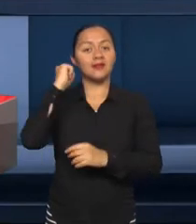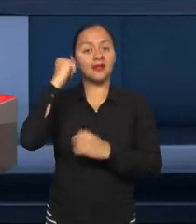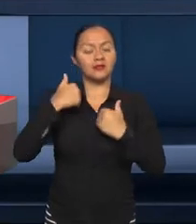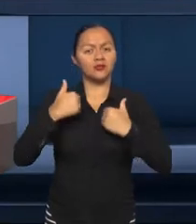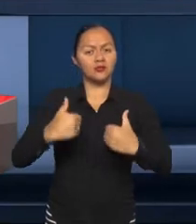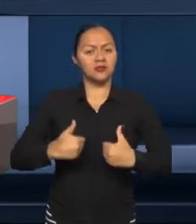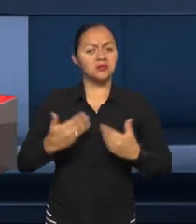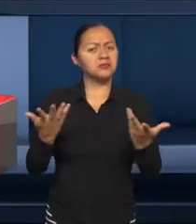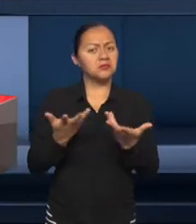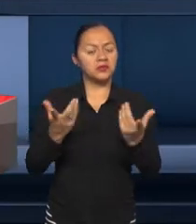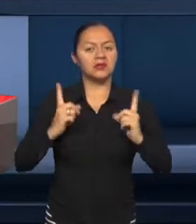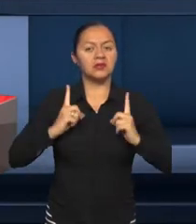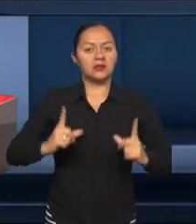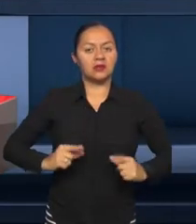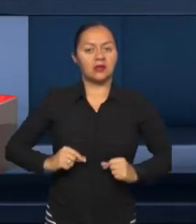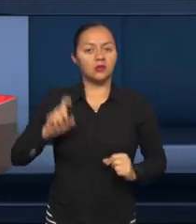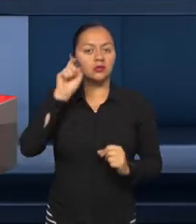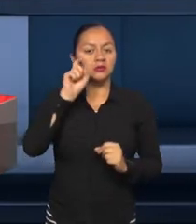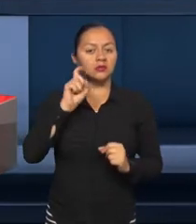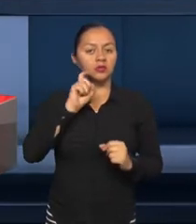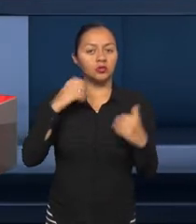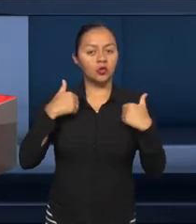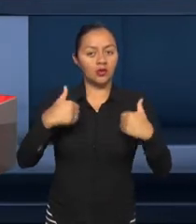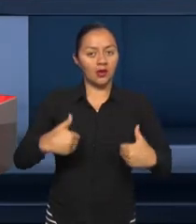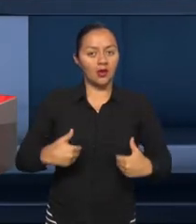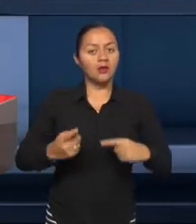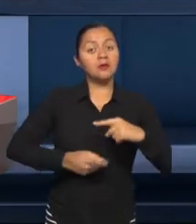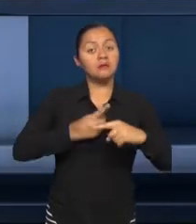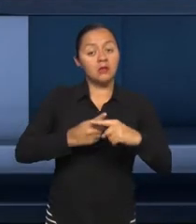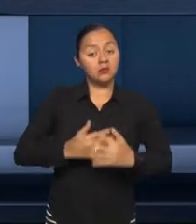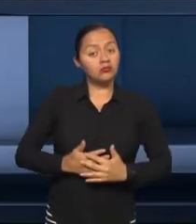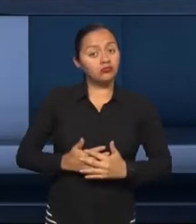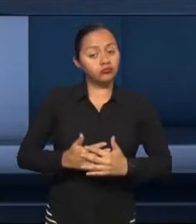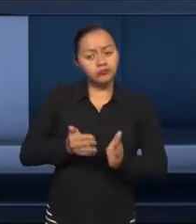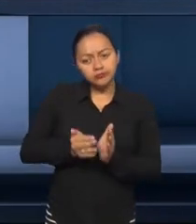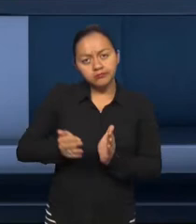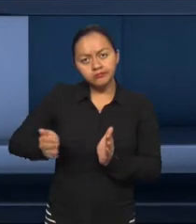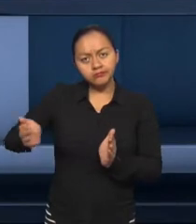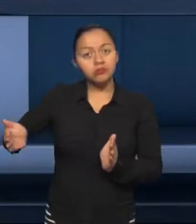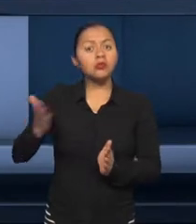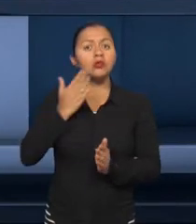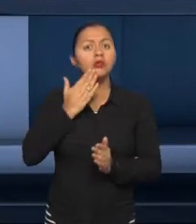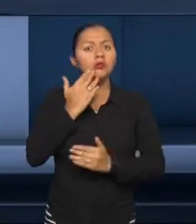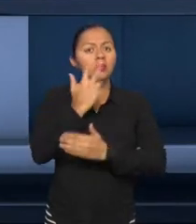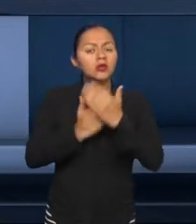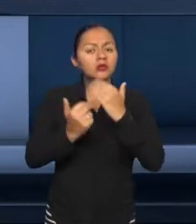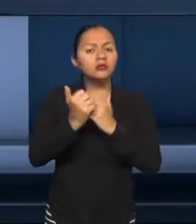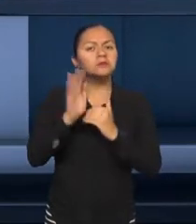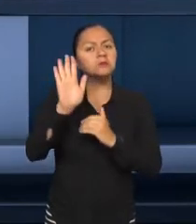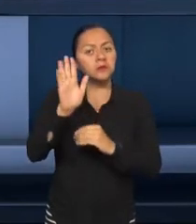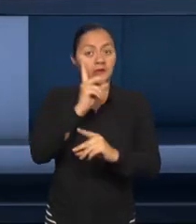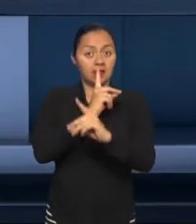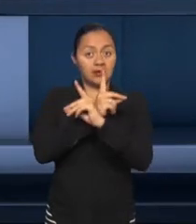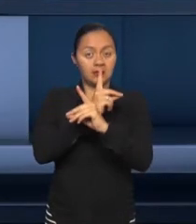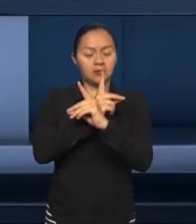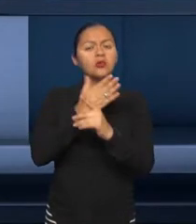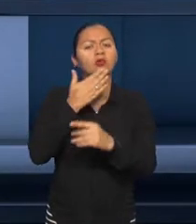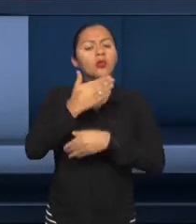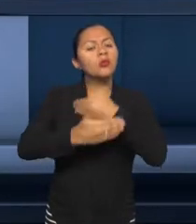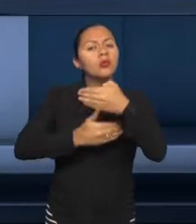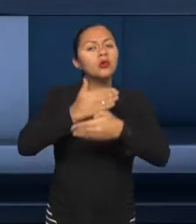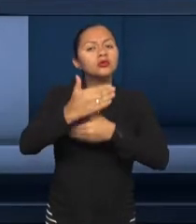los derechos a la salud sexual y reproductiva. Buscar su exigibilidad por parte de las personas con discapacidad implica iniciar un proceso